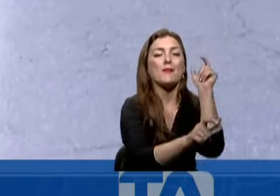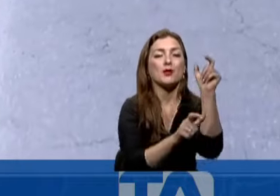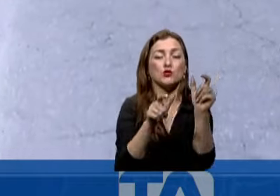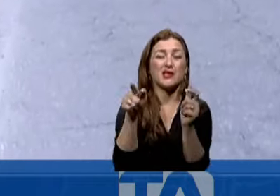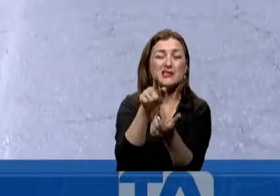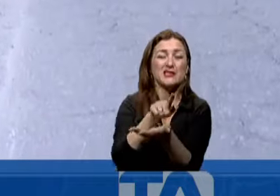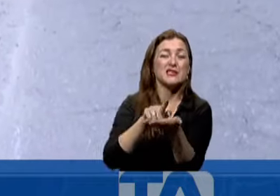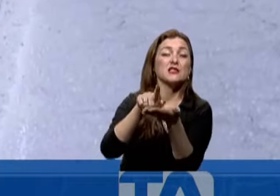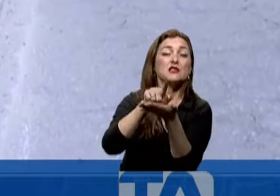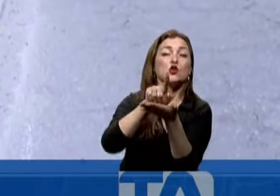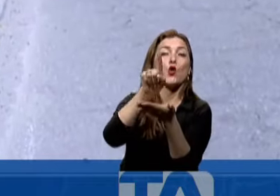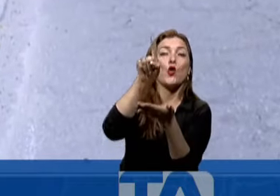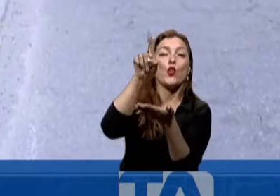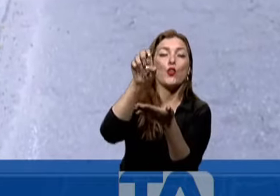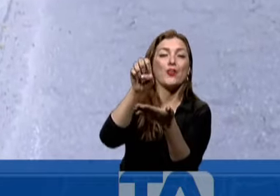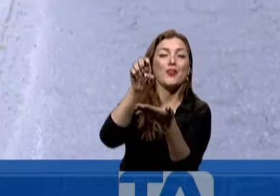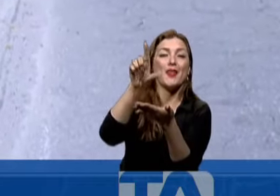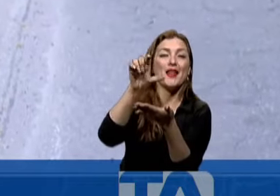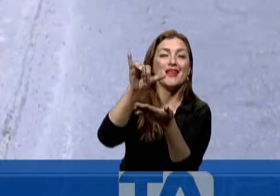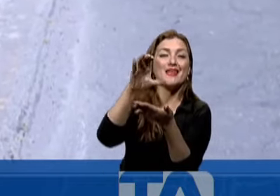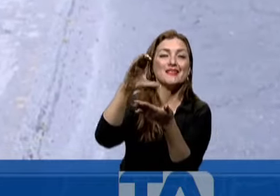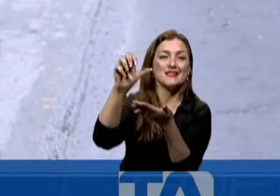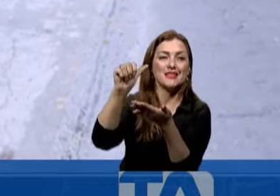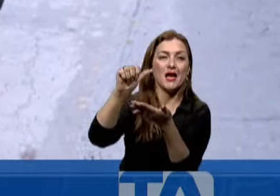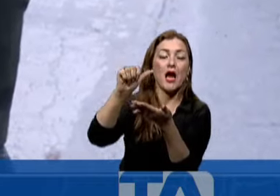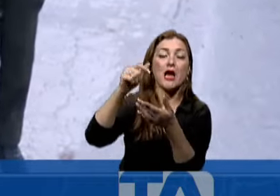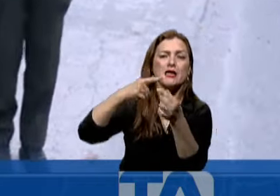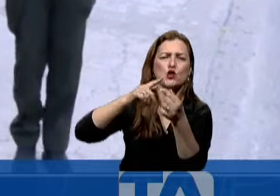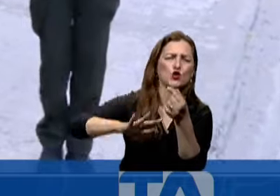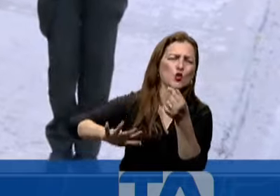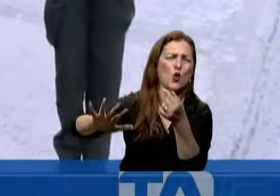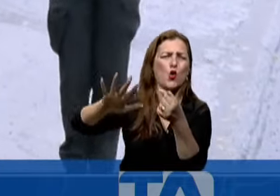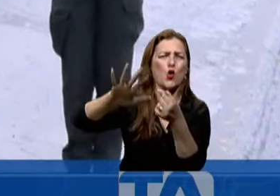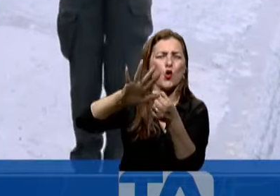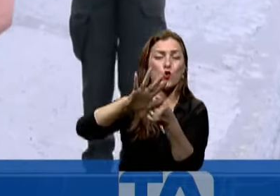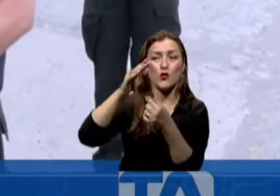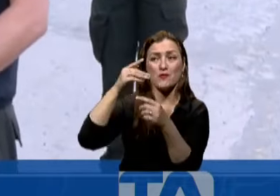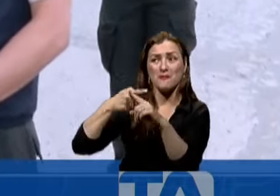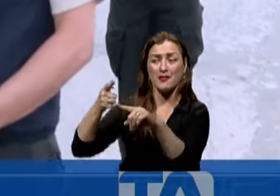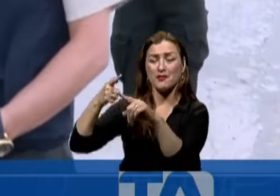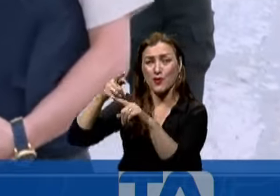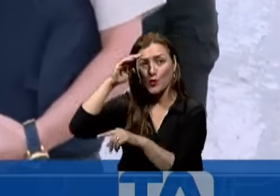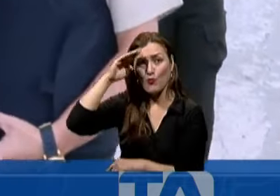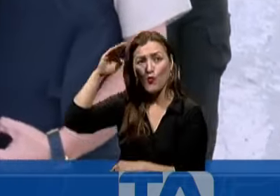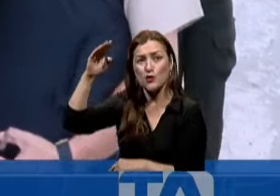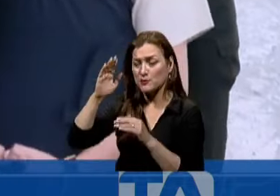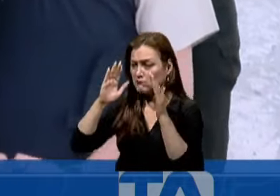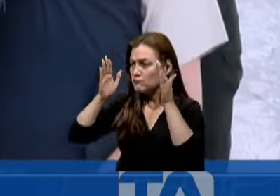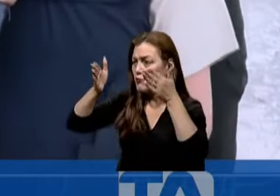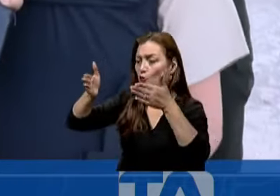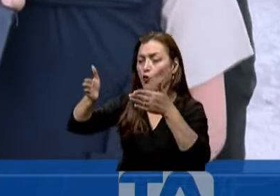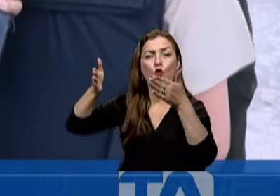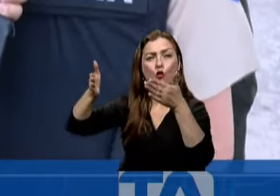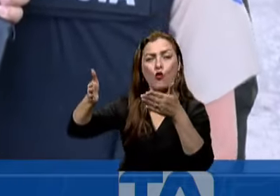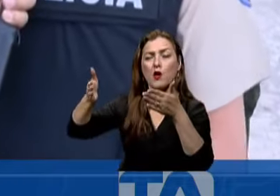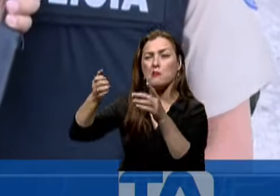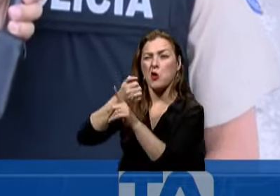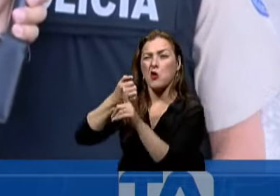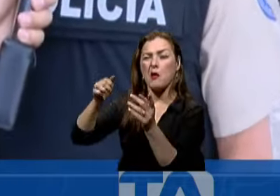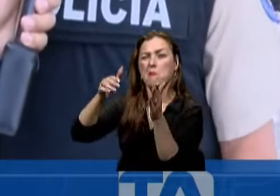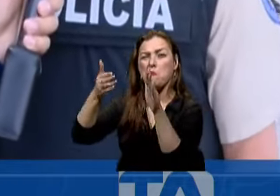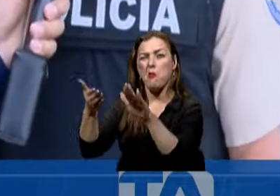y lógicamente en el DMQ, donde estamos desplegados varios policías y enfocados en reducir las